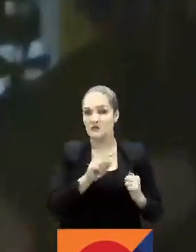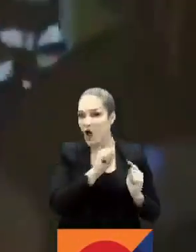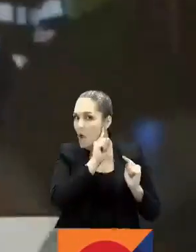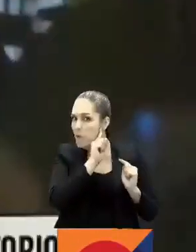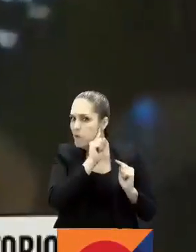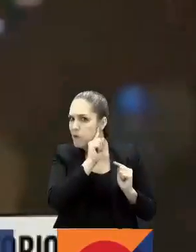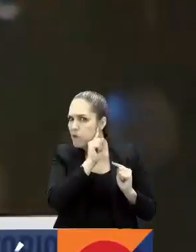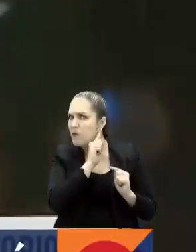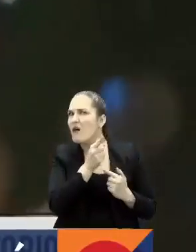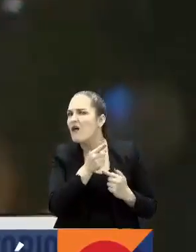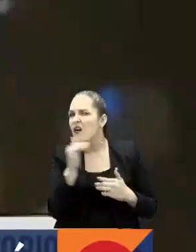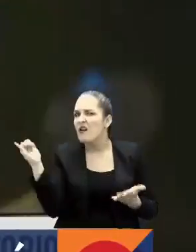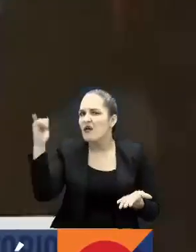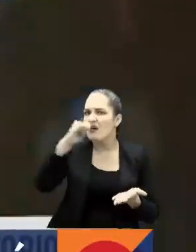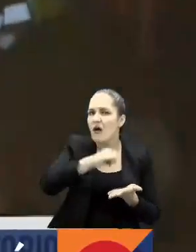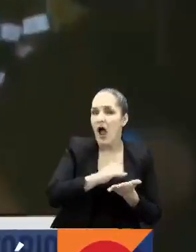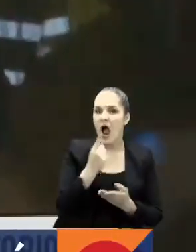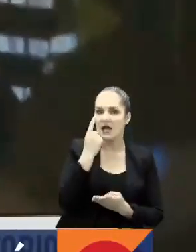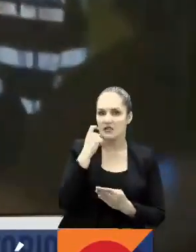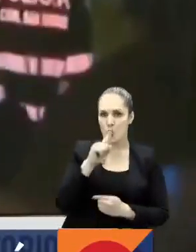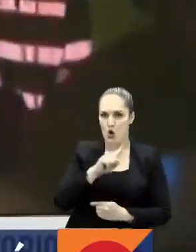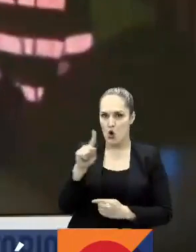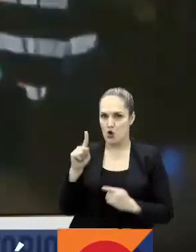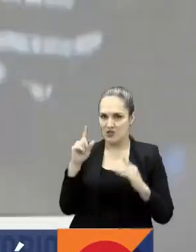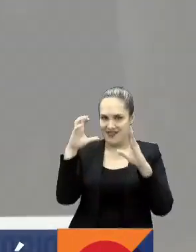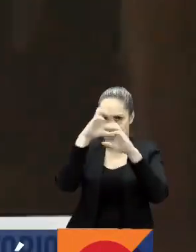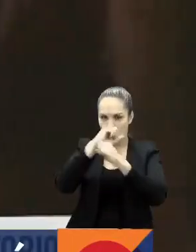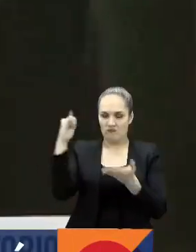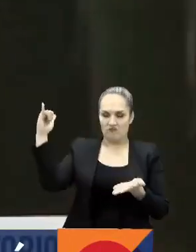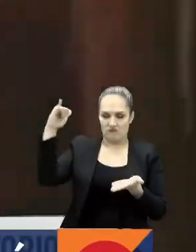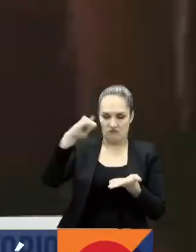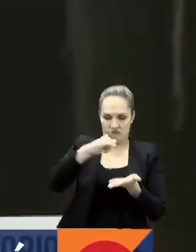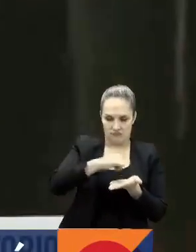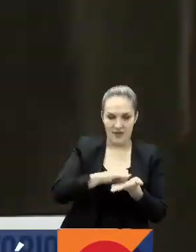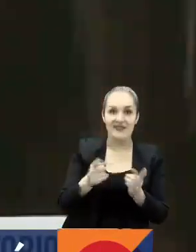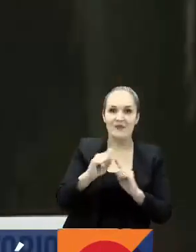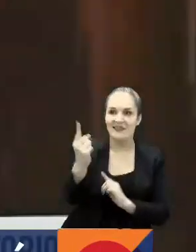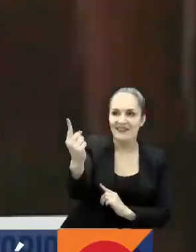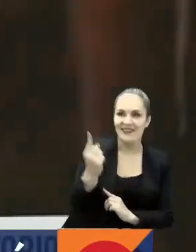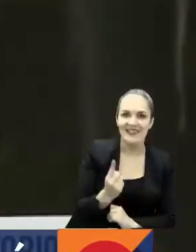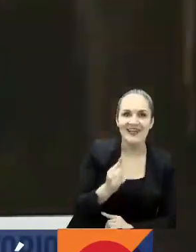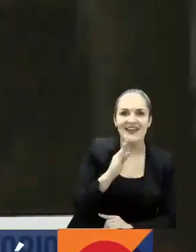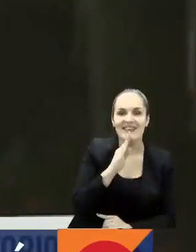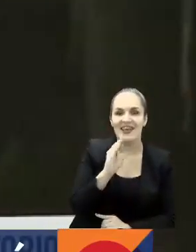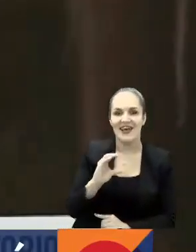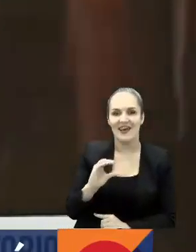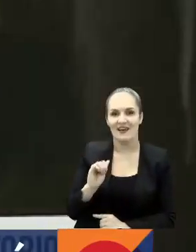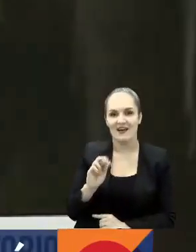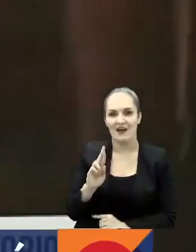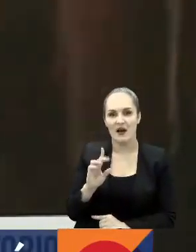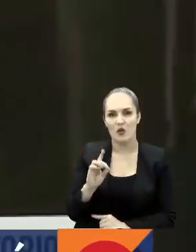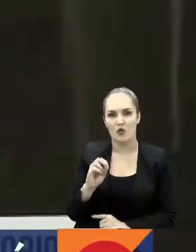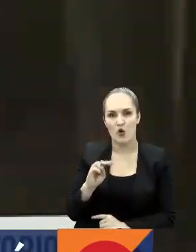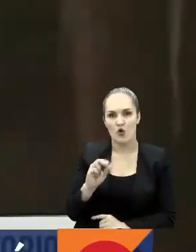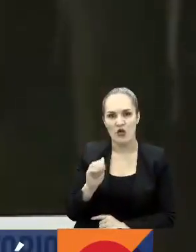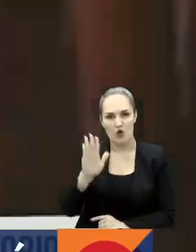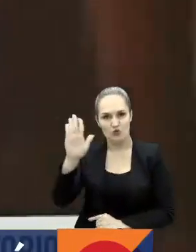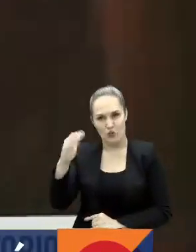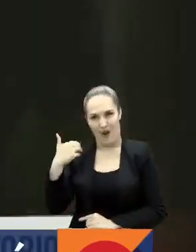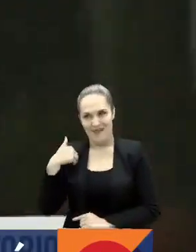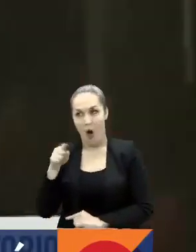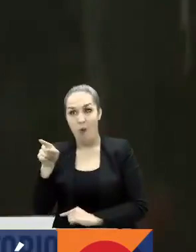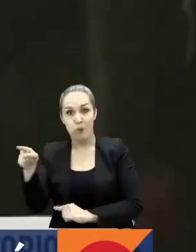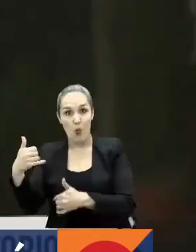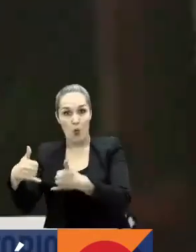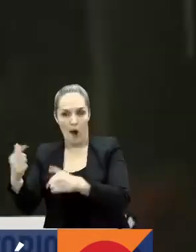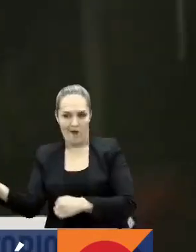a las 11 de la noche y allí mismo el futbolista Edwin Cardona se sumó al grupo de convocados para este encuentro. Previo al